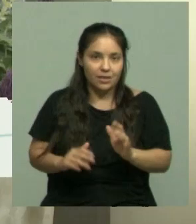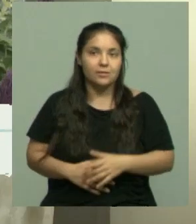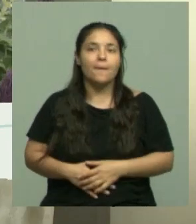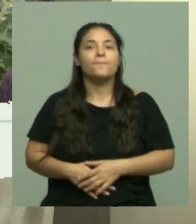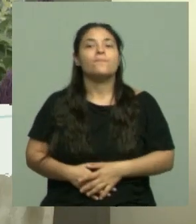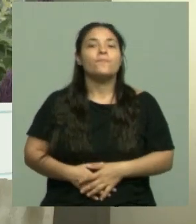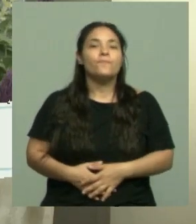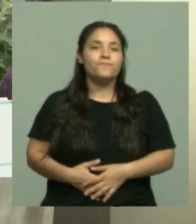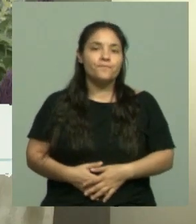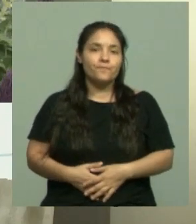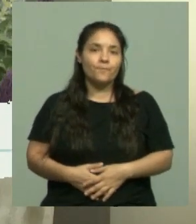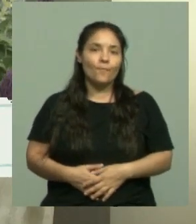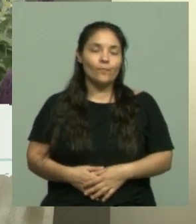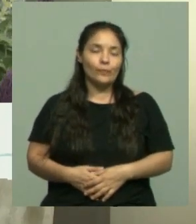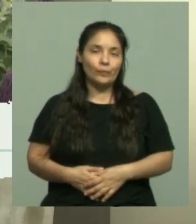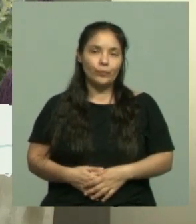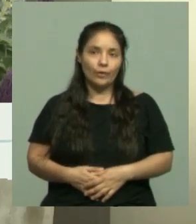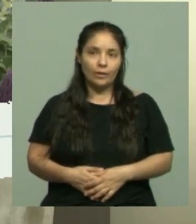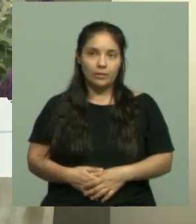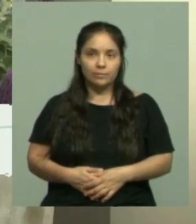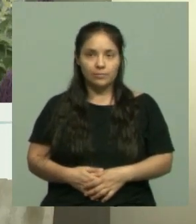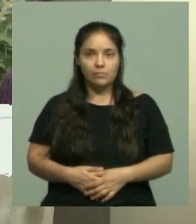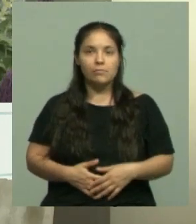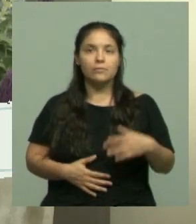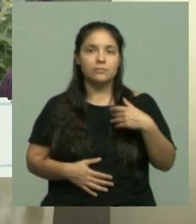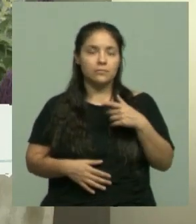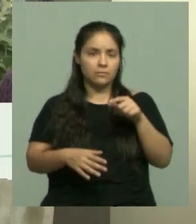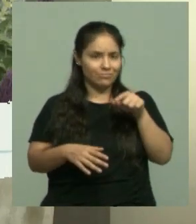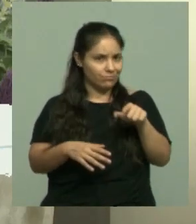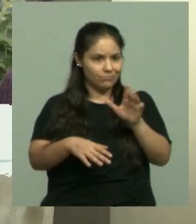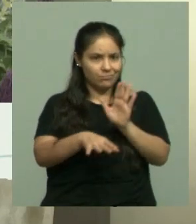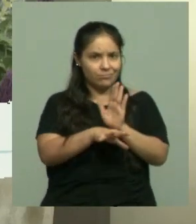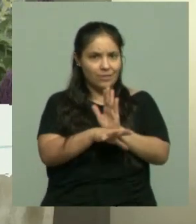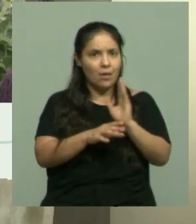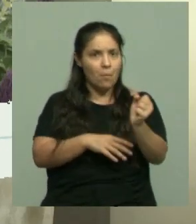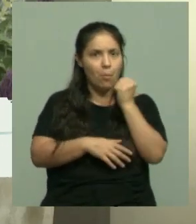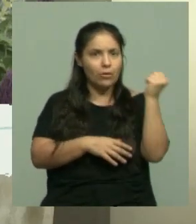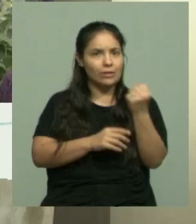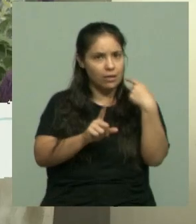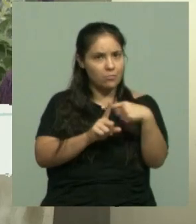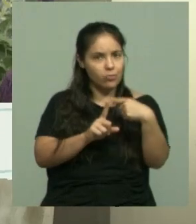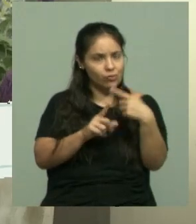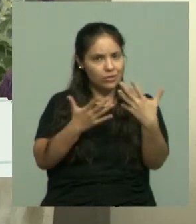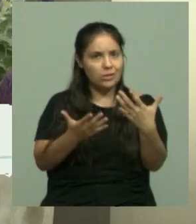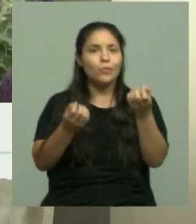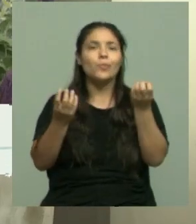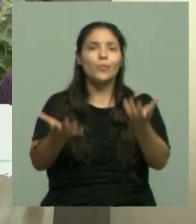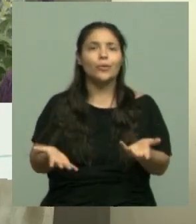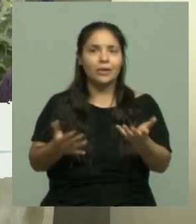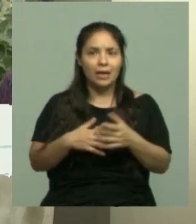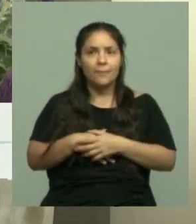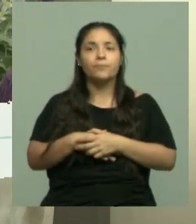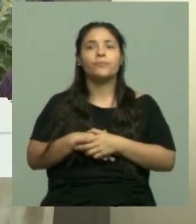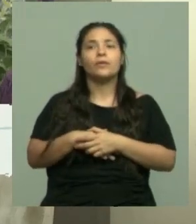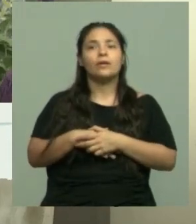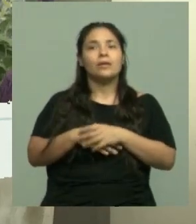Augusto, pensamos, ¿no?, en que es muy positivo lo que estamos hablando ahora, terminando el año, además en un montón de intentos que